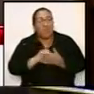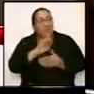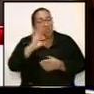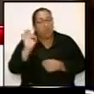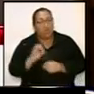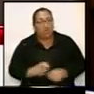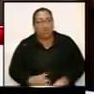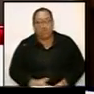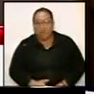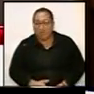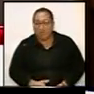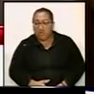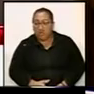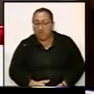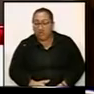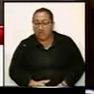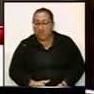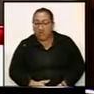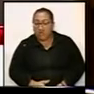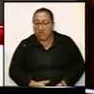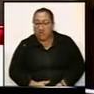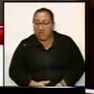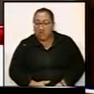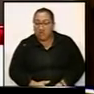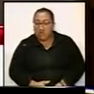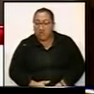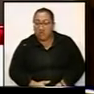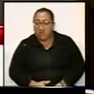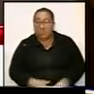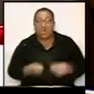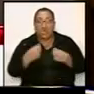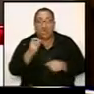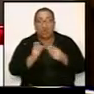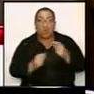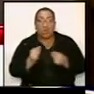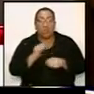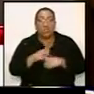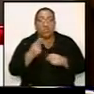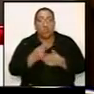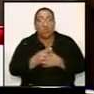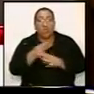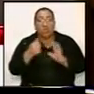50%, el 60%, perdón, se gastó en personal y solo